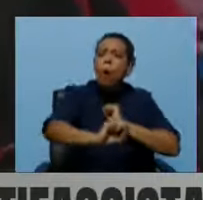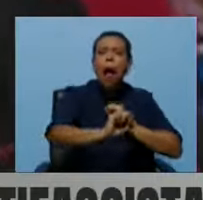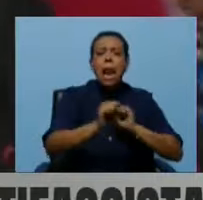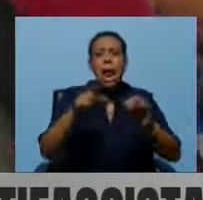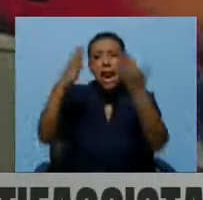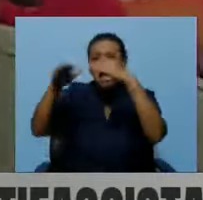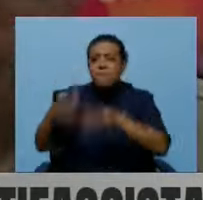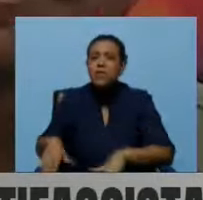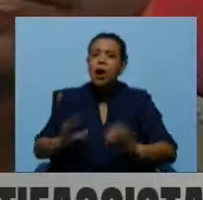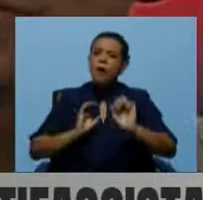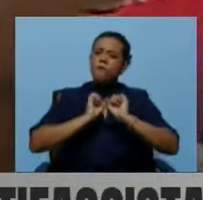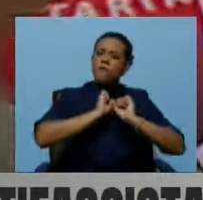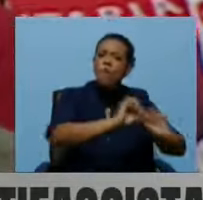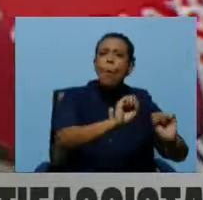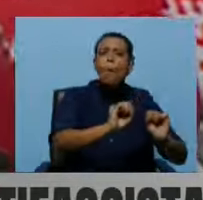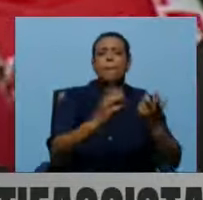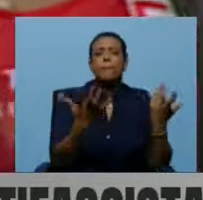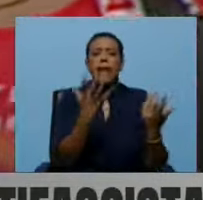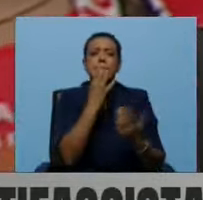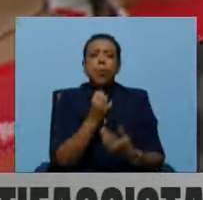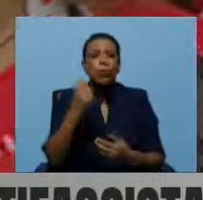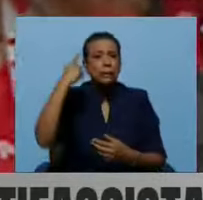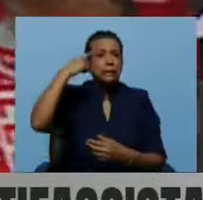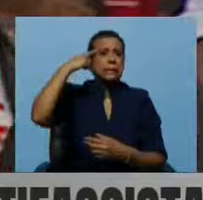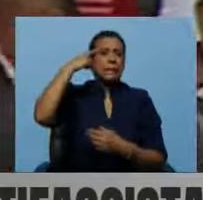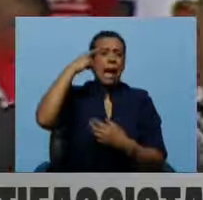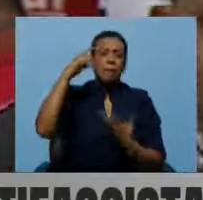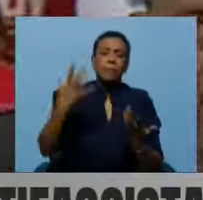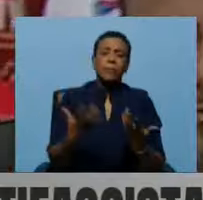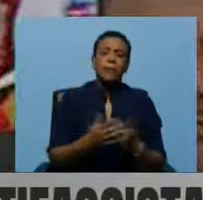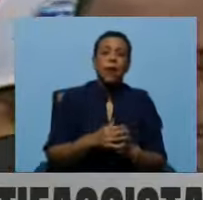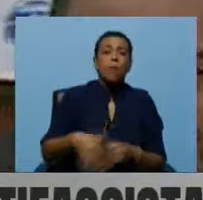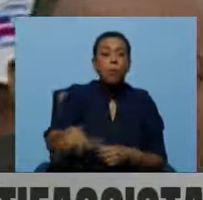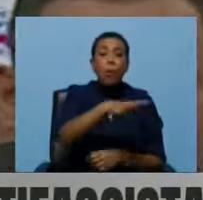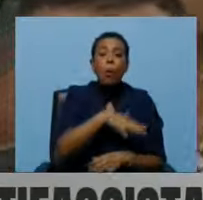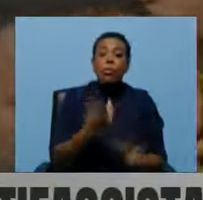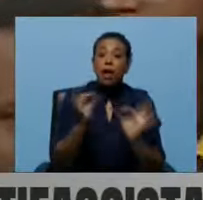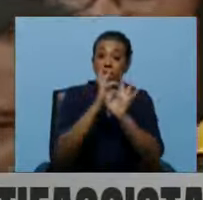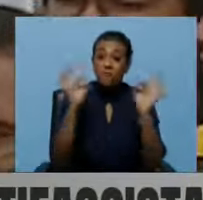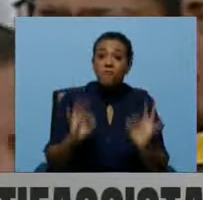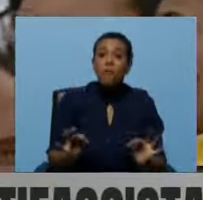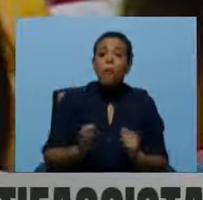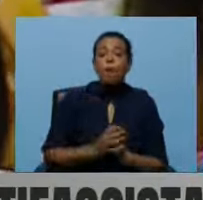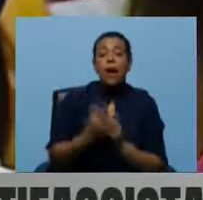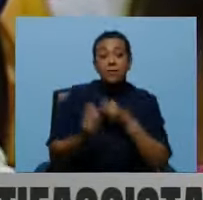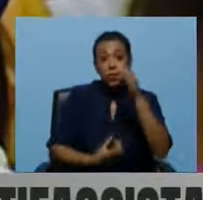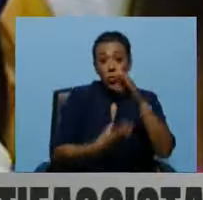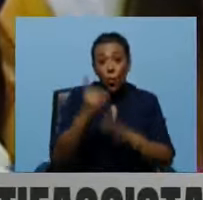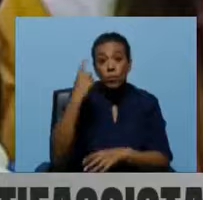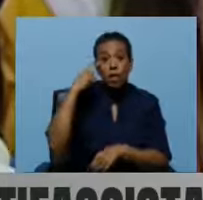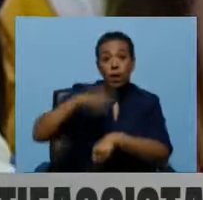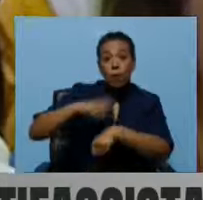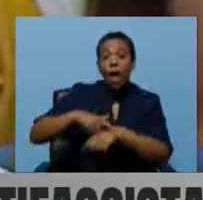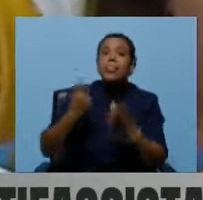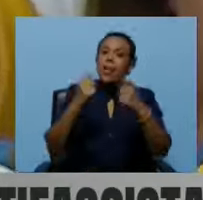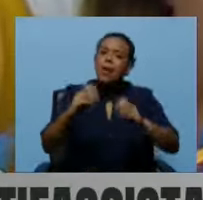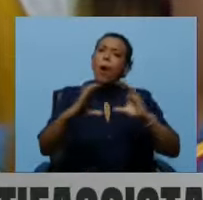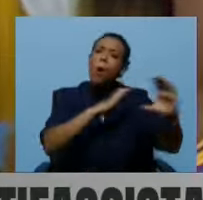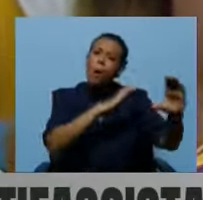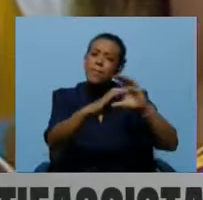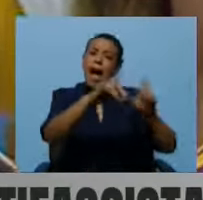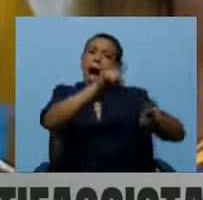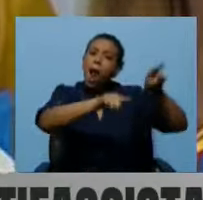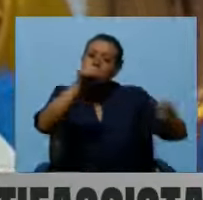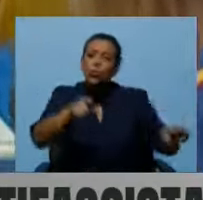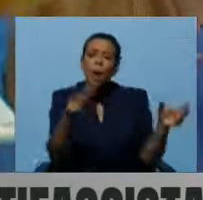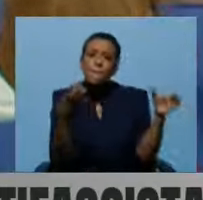Líbano, fuera de Palestina, fuera el sionismo de América Latina. Es parte de lo que se ha desarrollado hasta ahora. Vamos a tratar de conversar con